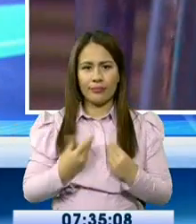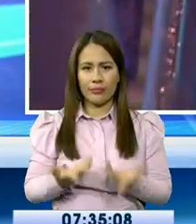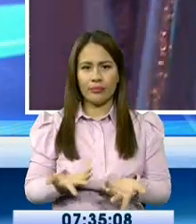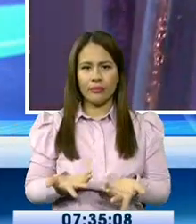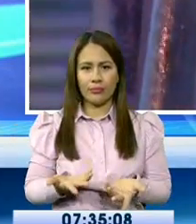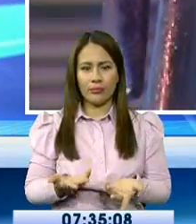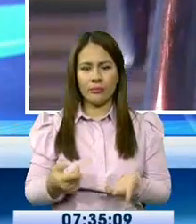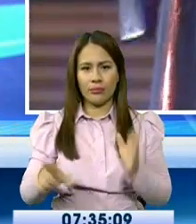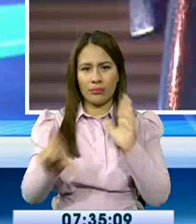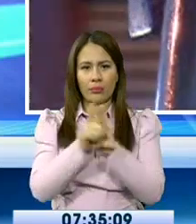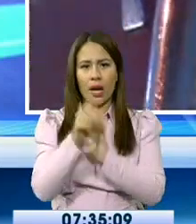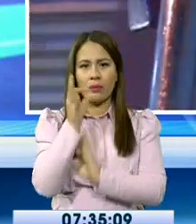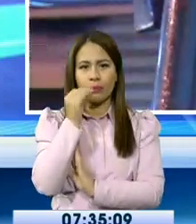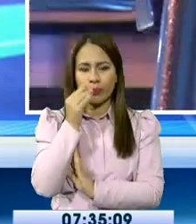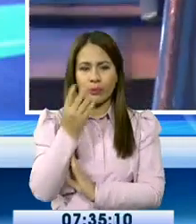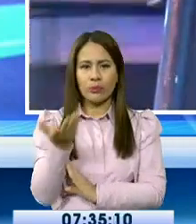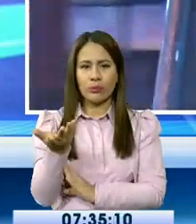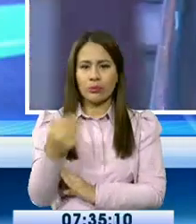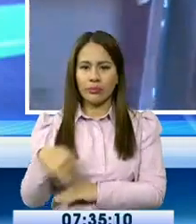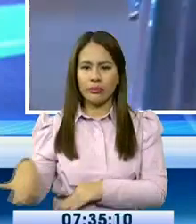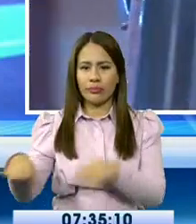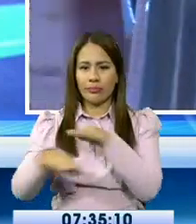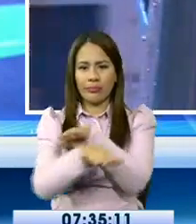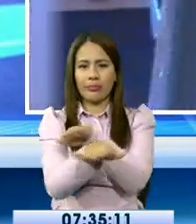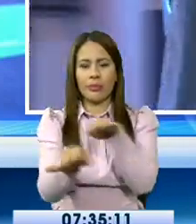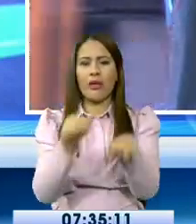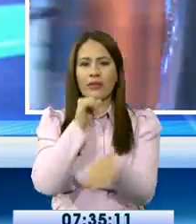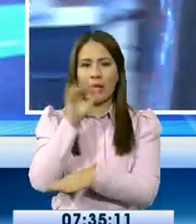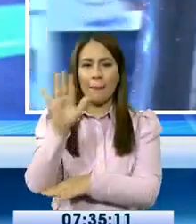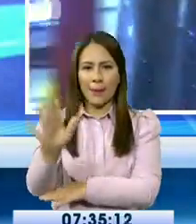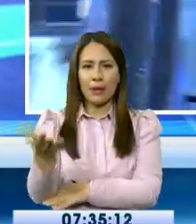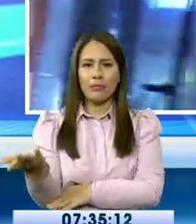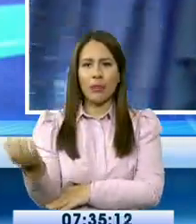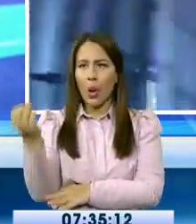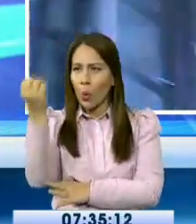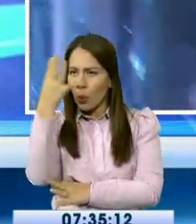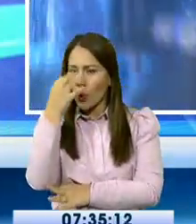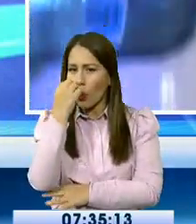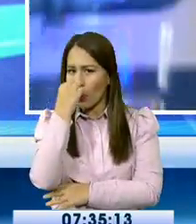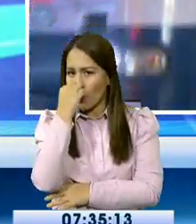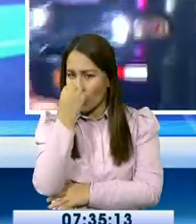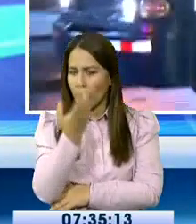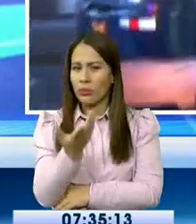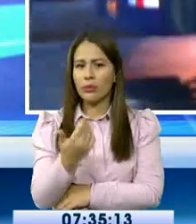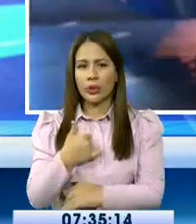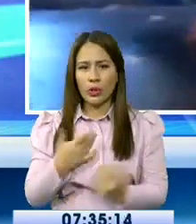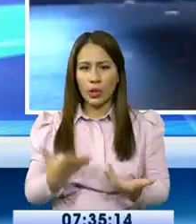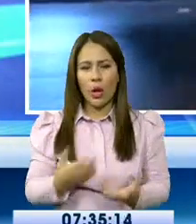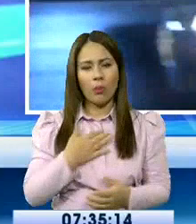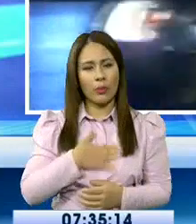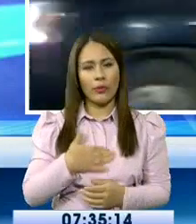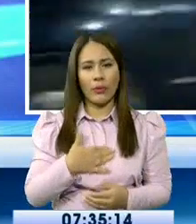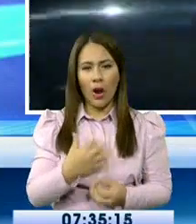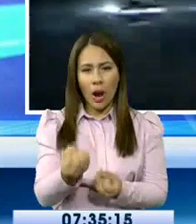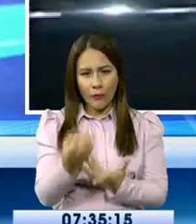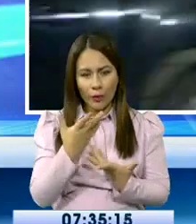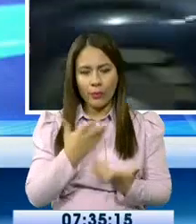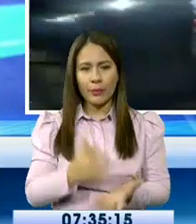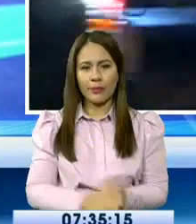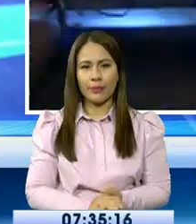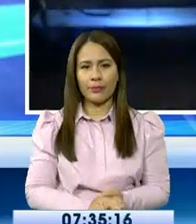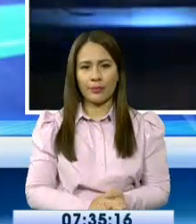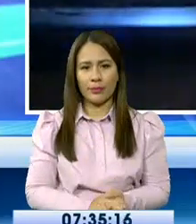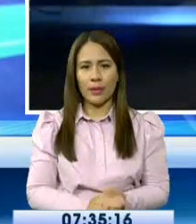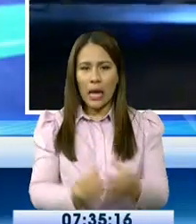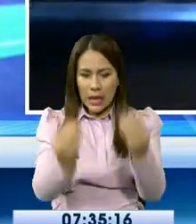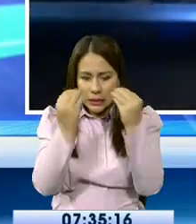incumplir con las normas de tránsito, por pasarse los pares, por pasarse las luces rojas. Eso quisiera que tenga la bondad de